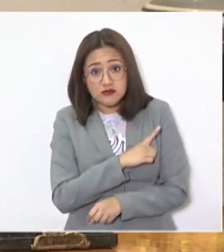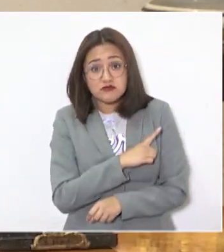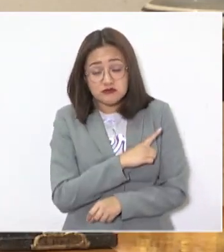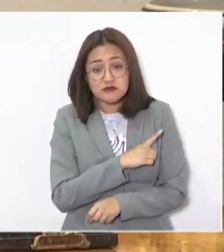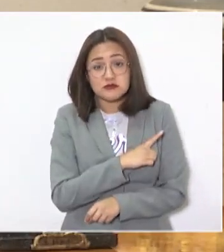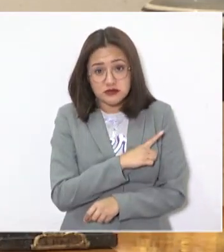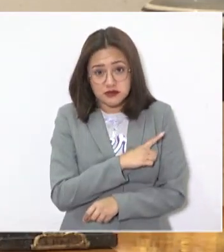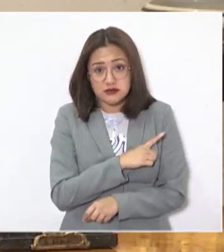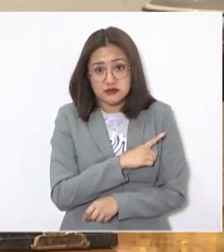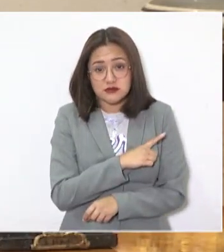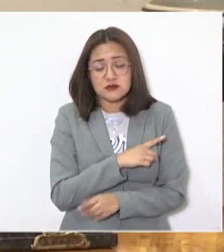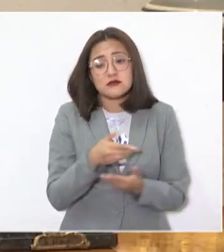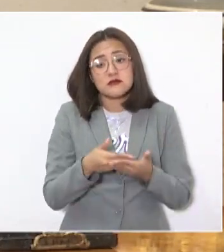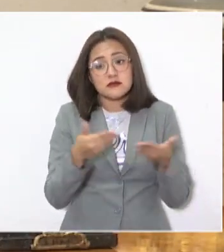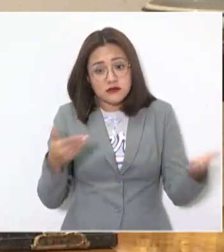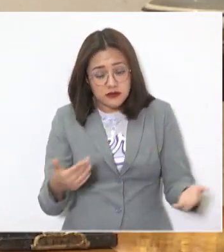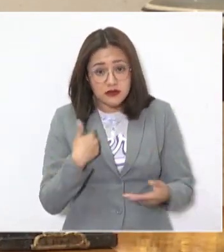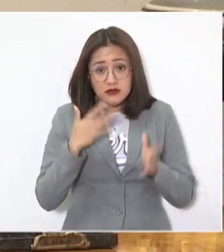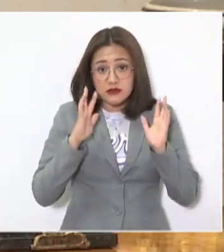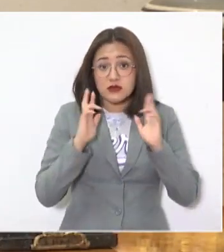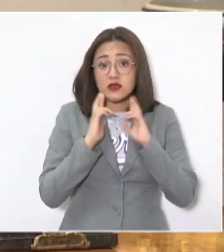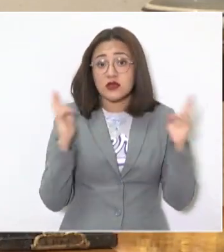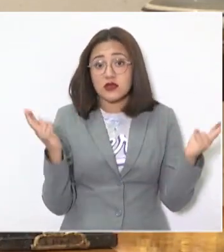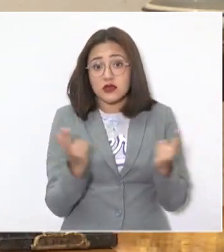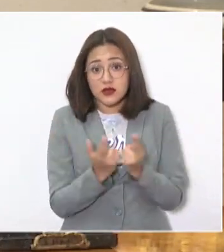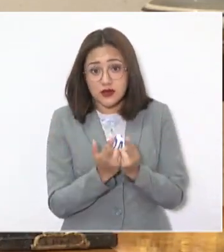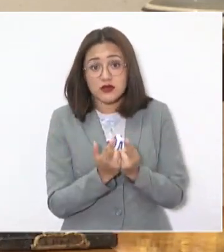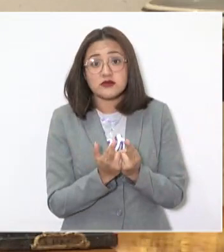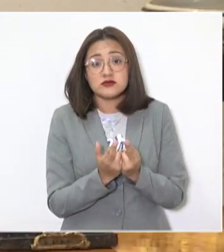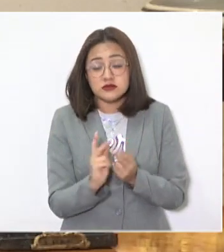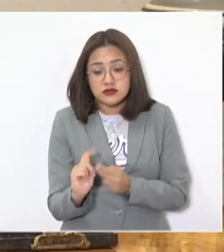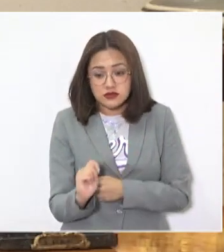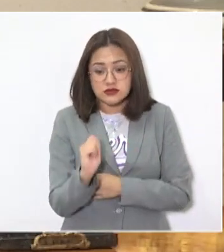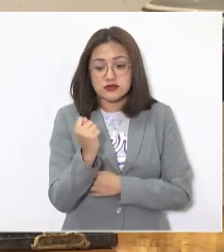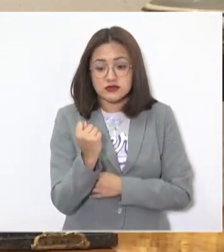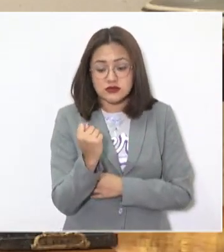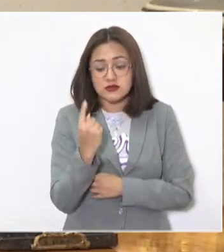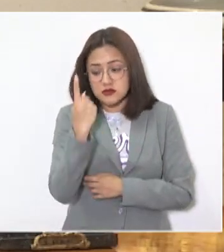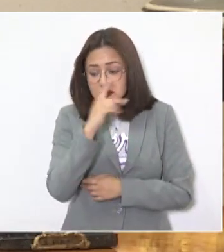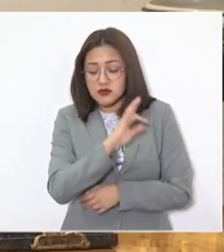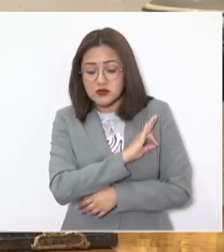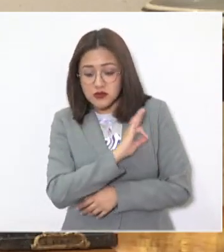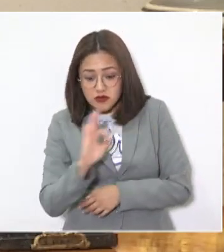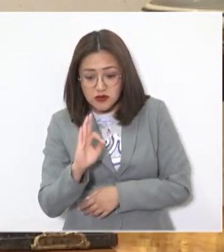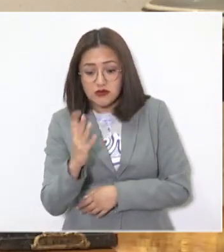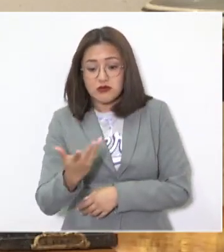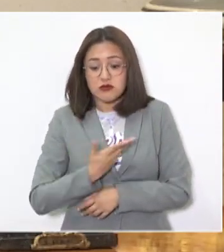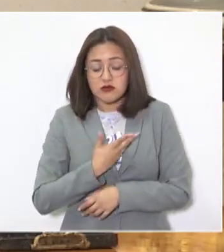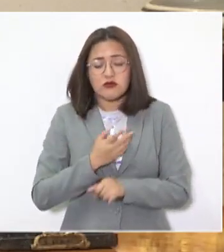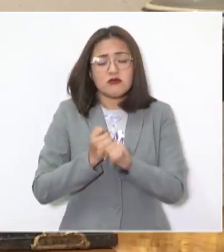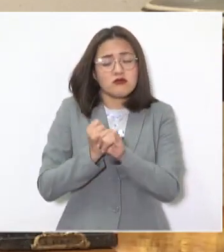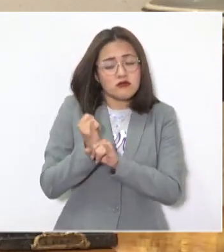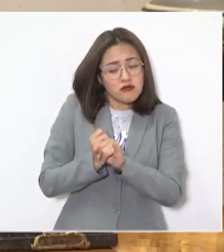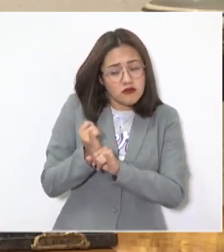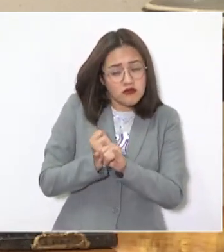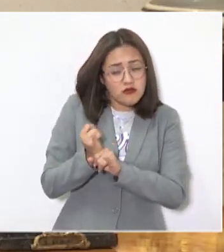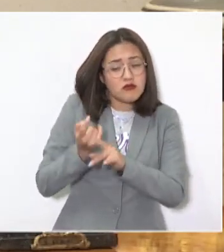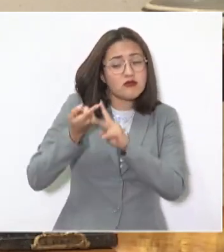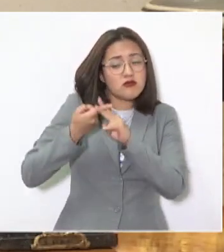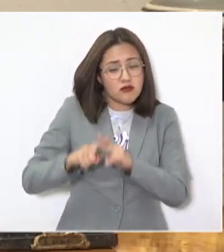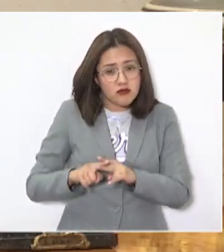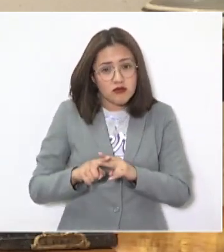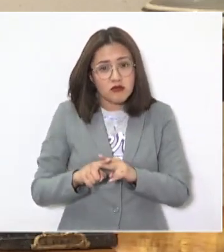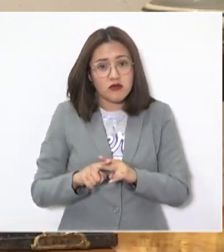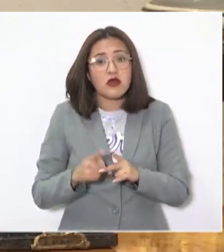Y yo hoy ya tengo una reunión técnica para poder empezar a investigar